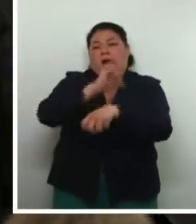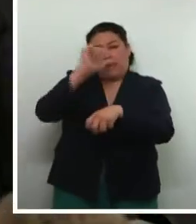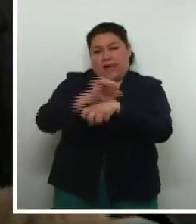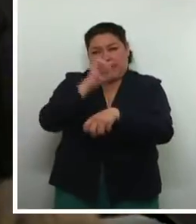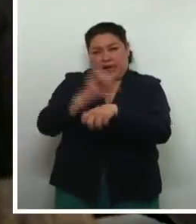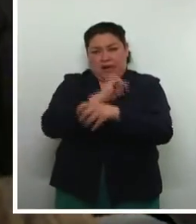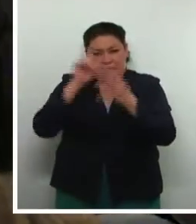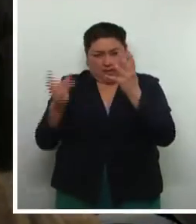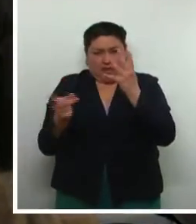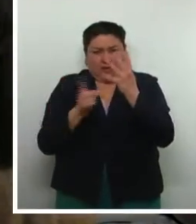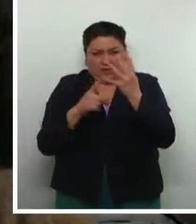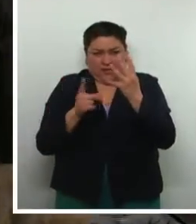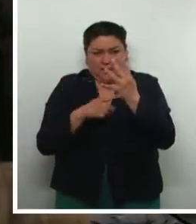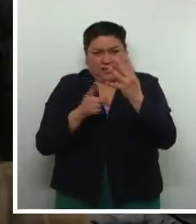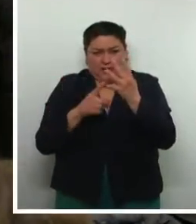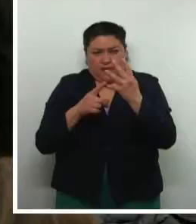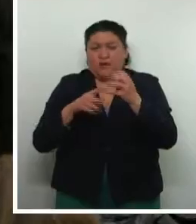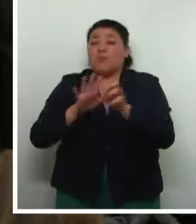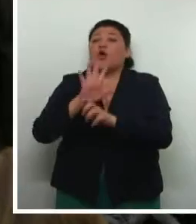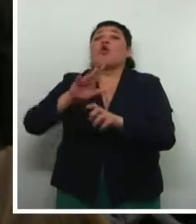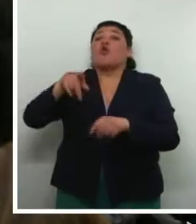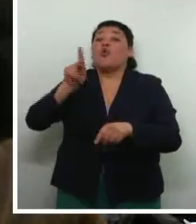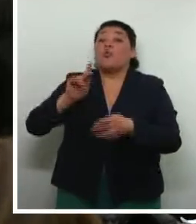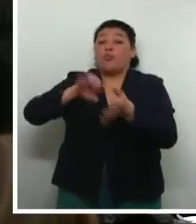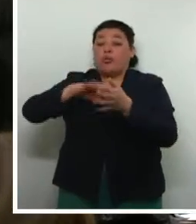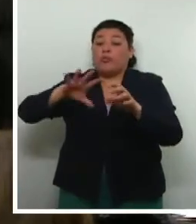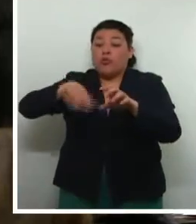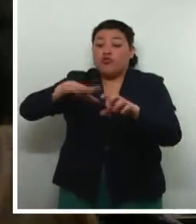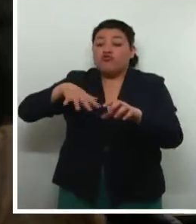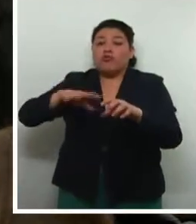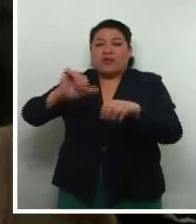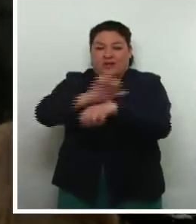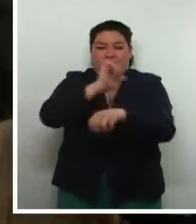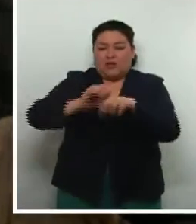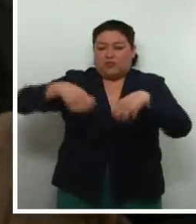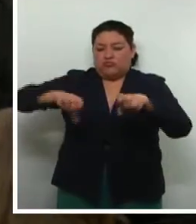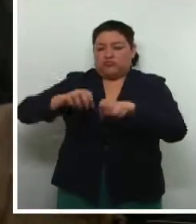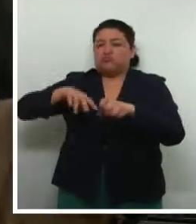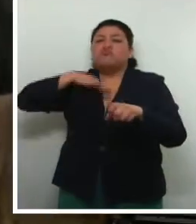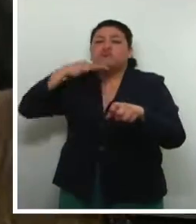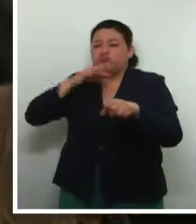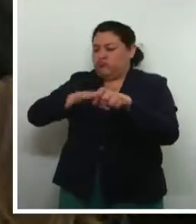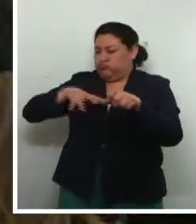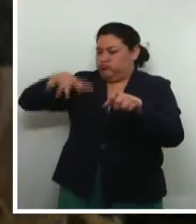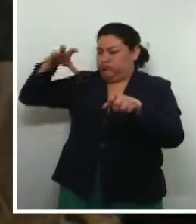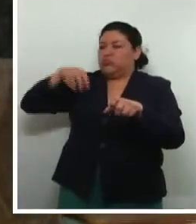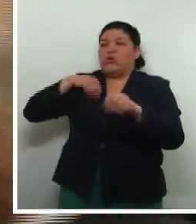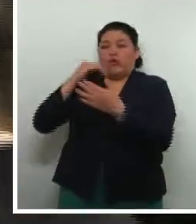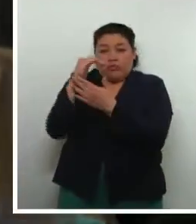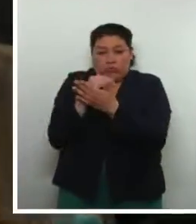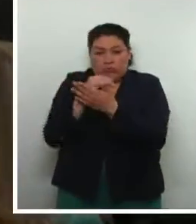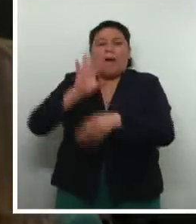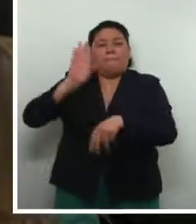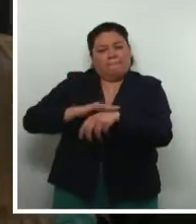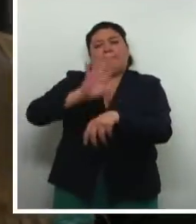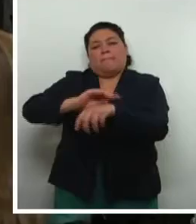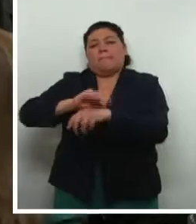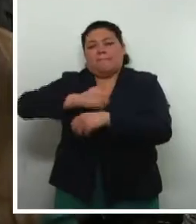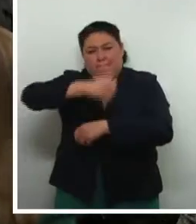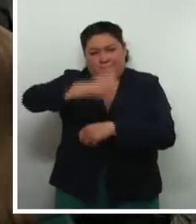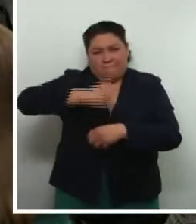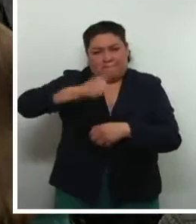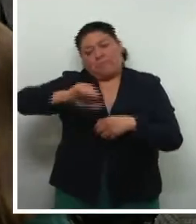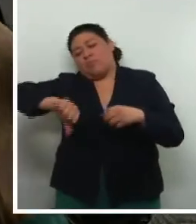en función de sus emisiones y al transporte de carga con restricciones a su circulación en